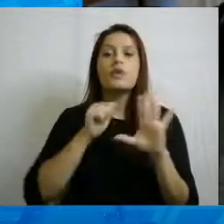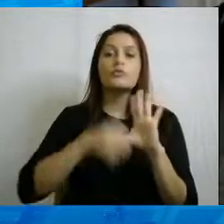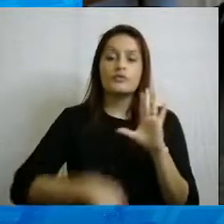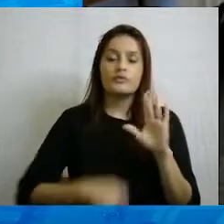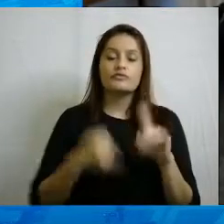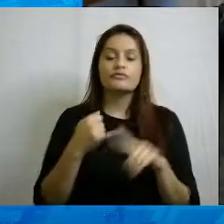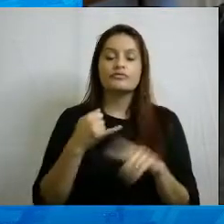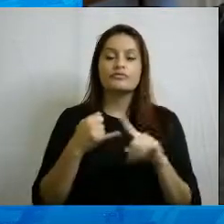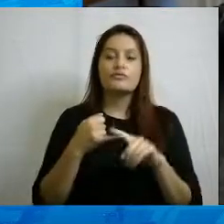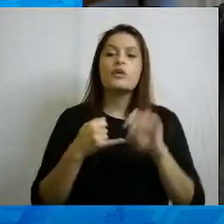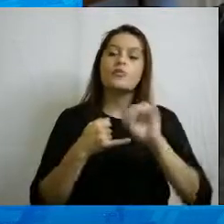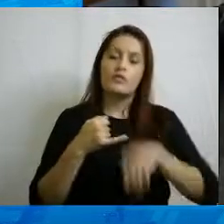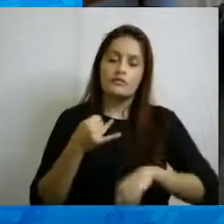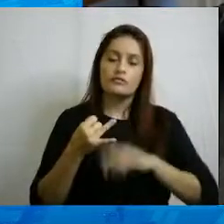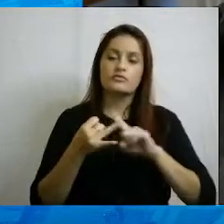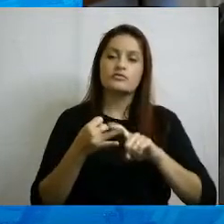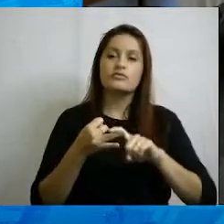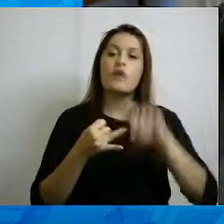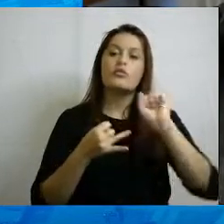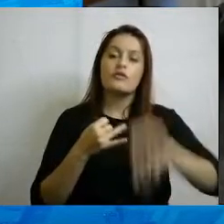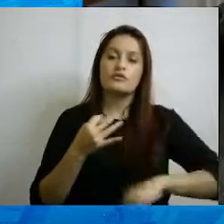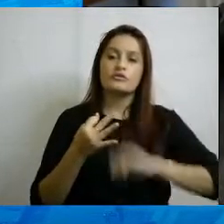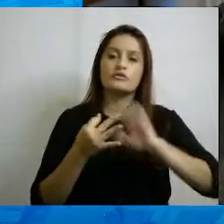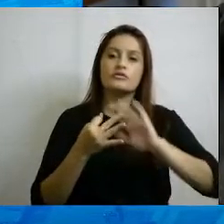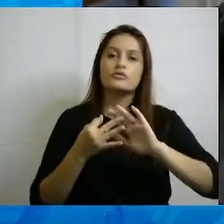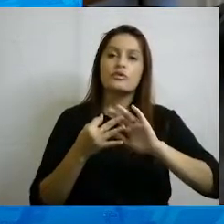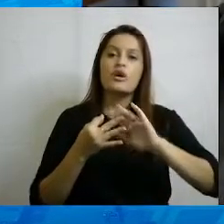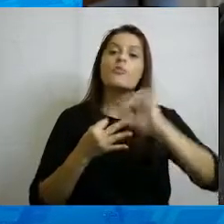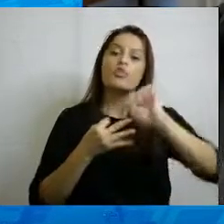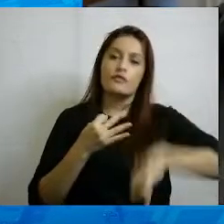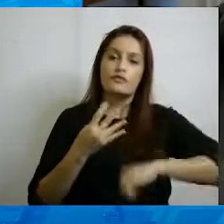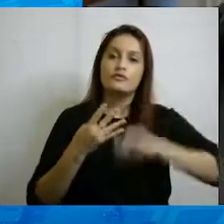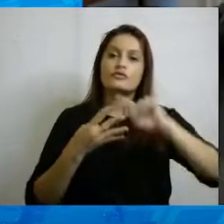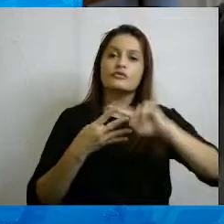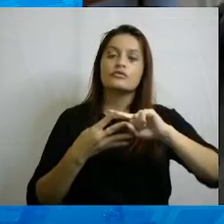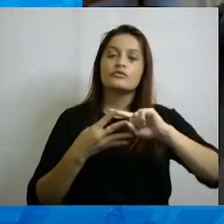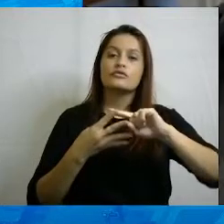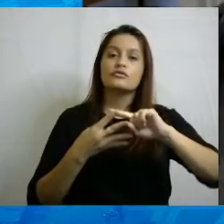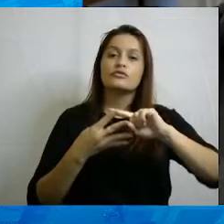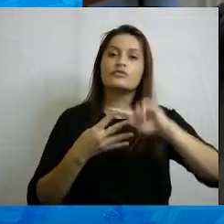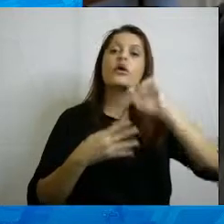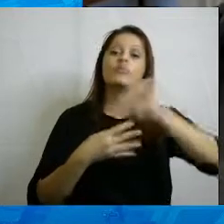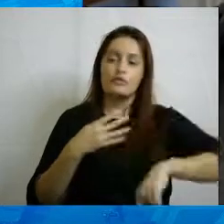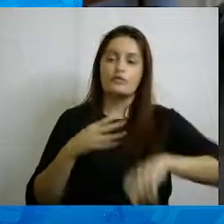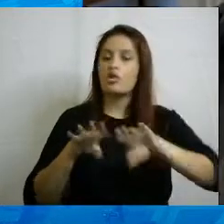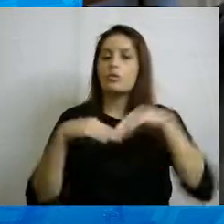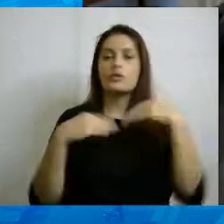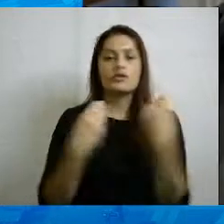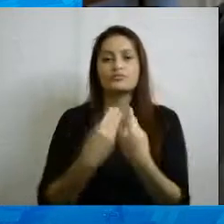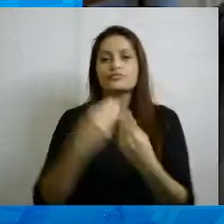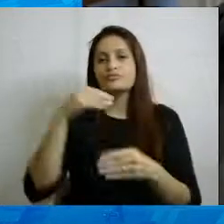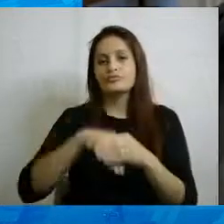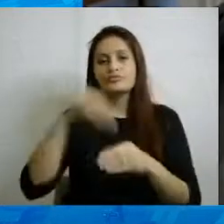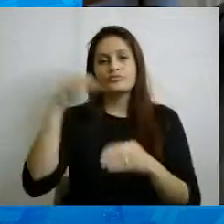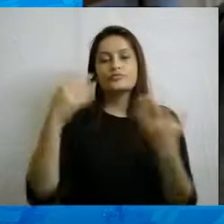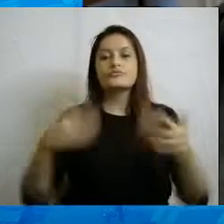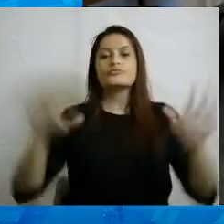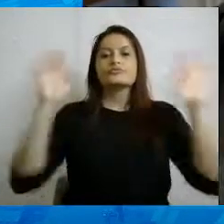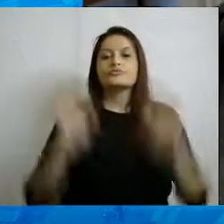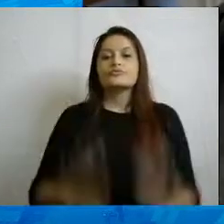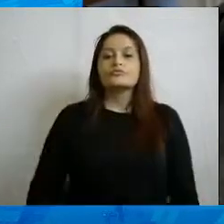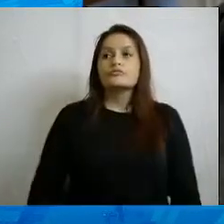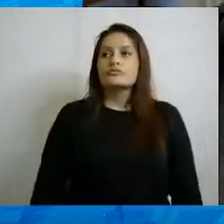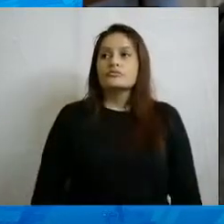Apruebo. Pérez. Apruebo. Rojas. Apruebo. Mendoza. Apruebo. Caldeza. Apruebo entonces. Pasamos entonces a